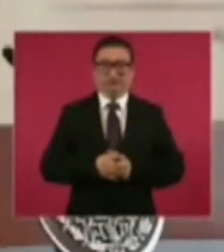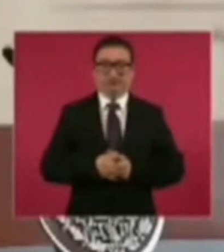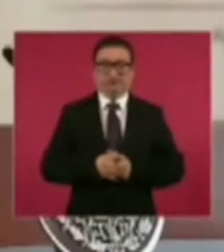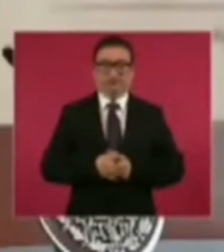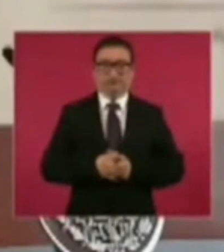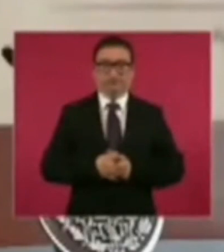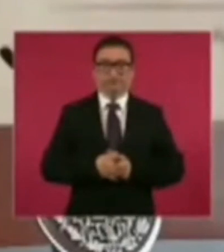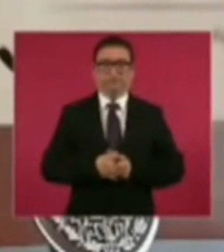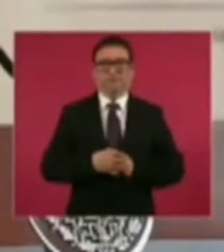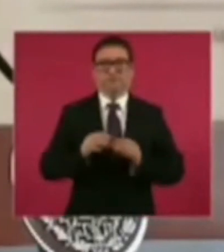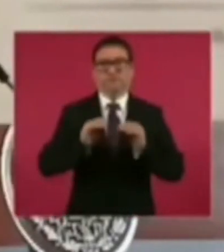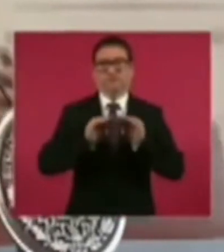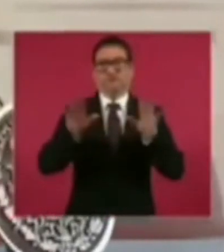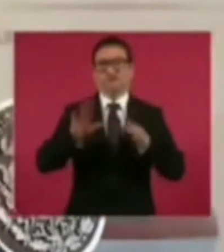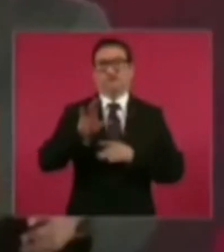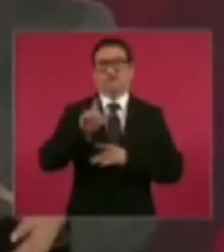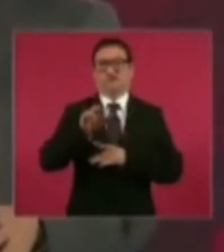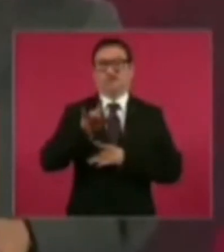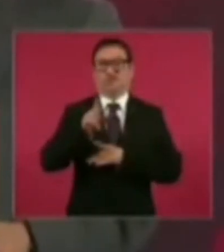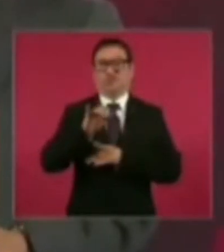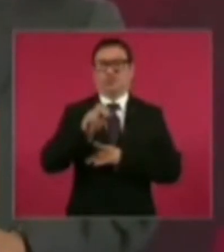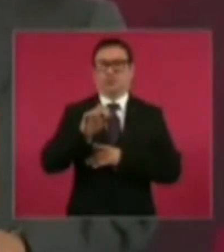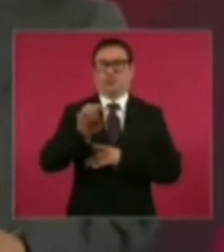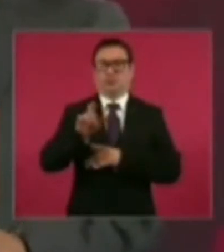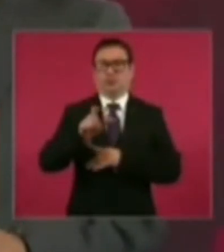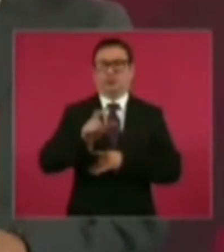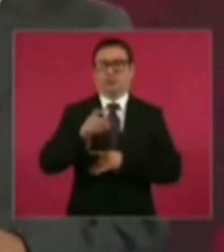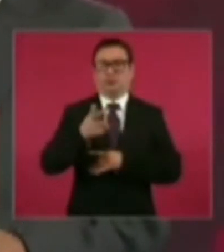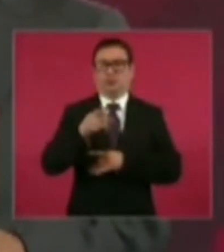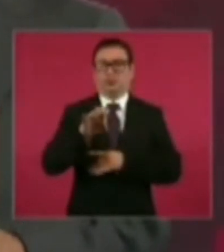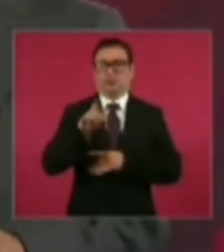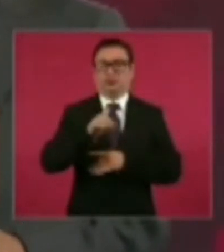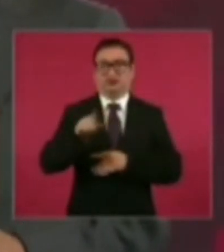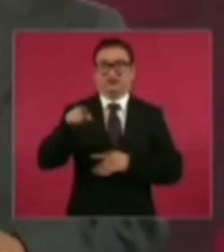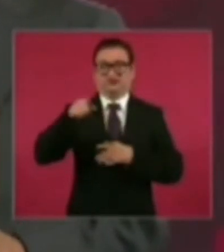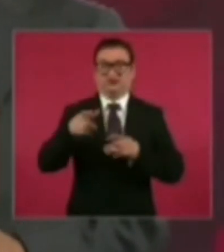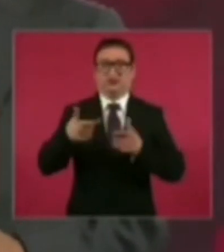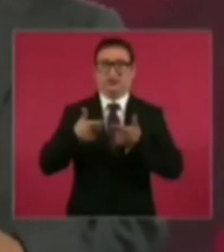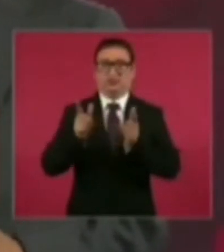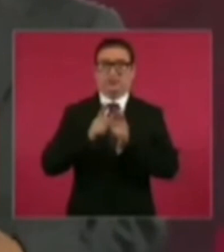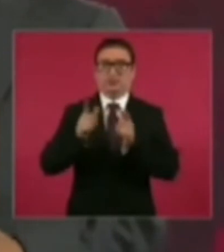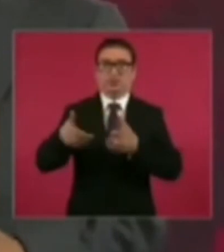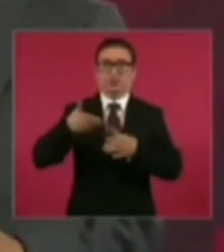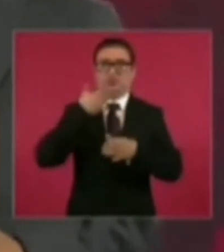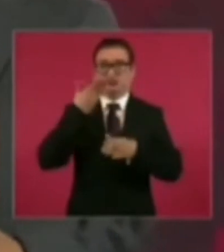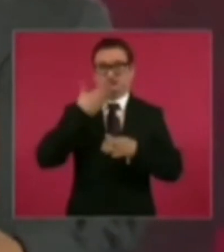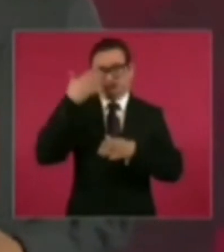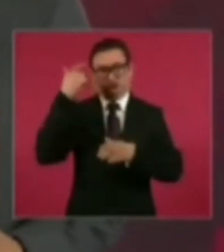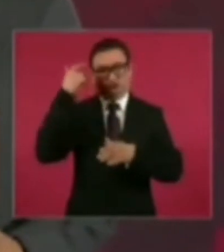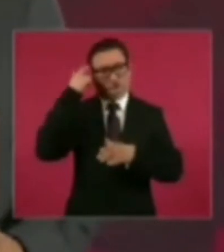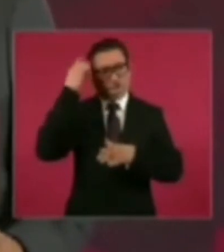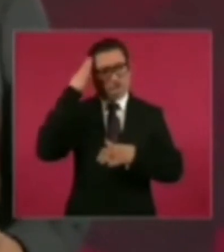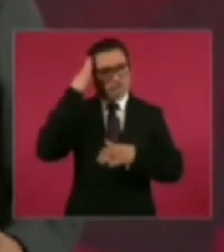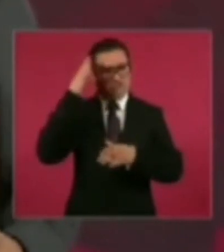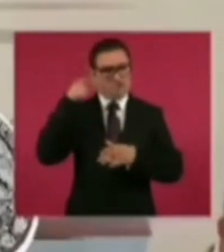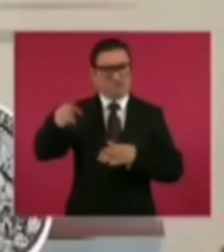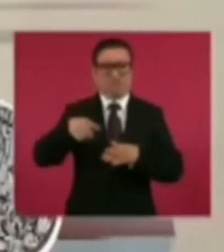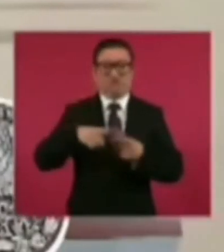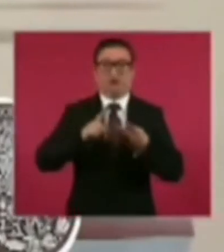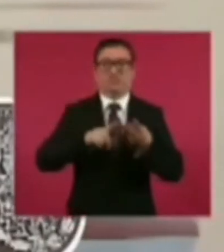Es Claudio X González, el jefe del bloque conservador, Proceso, la